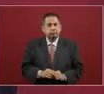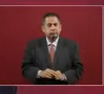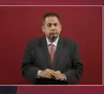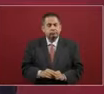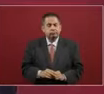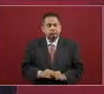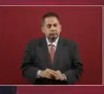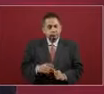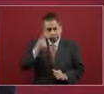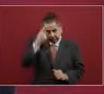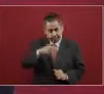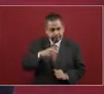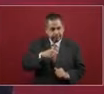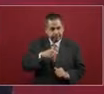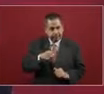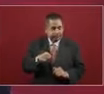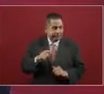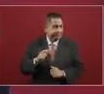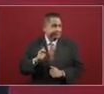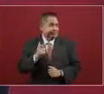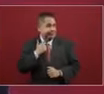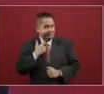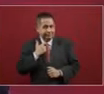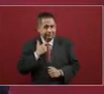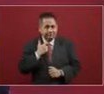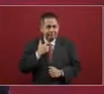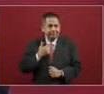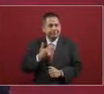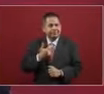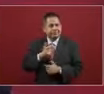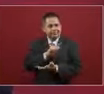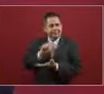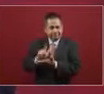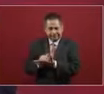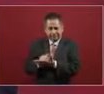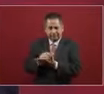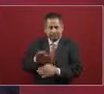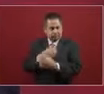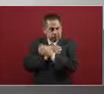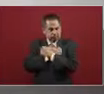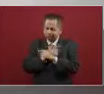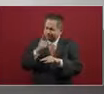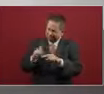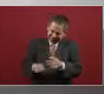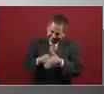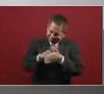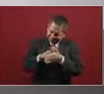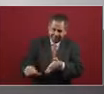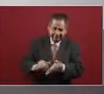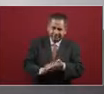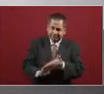de que quede sin efecto la mal llamada reforma educativa.